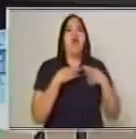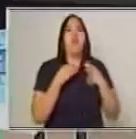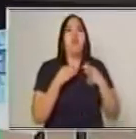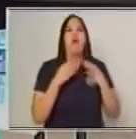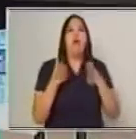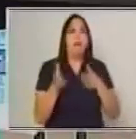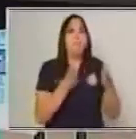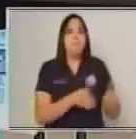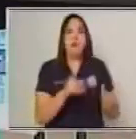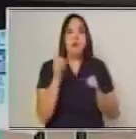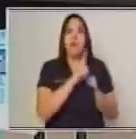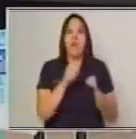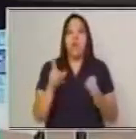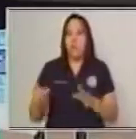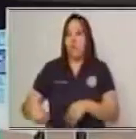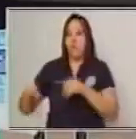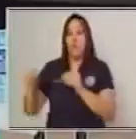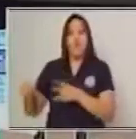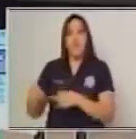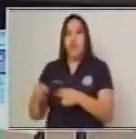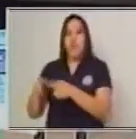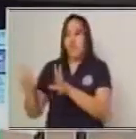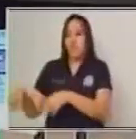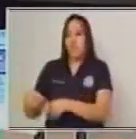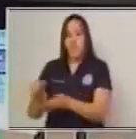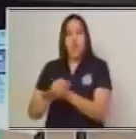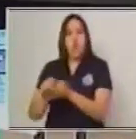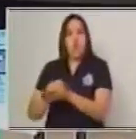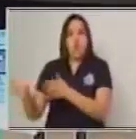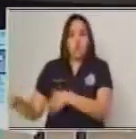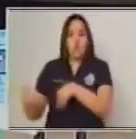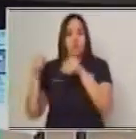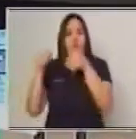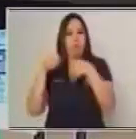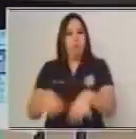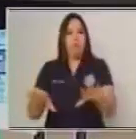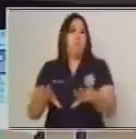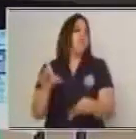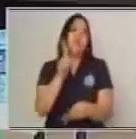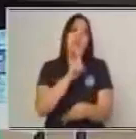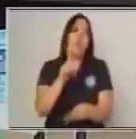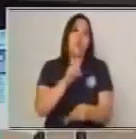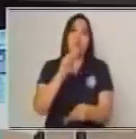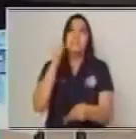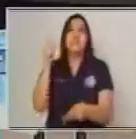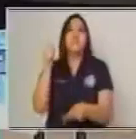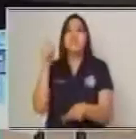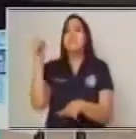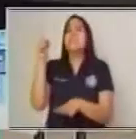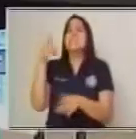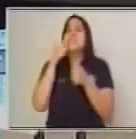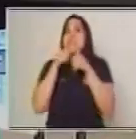jabón sobre el río porque contaminamos y podemos hacer que otros animales se enfermen.